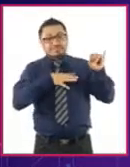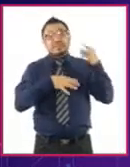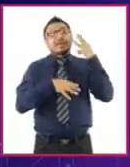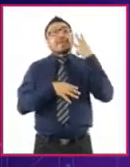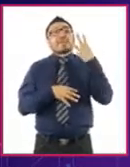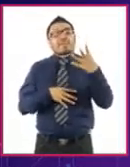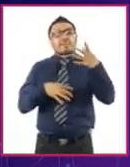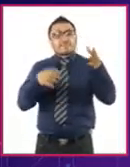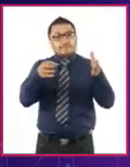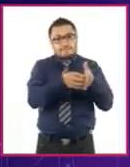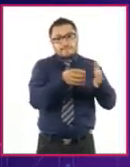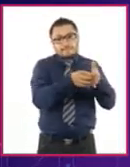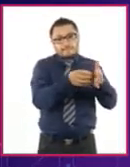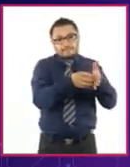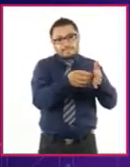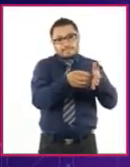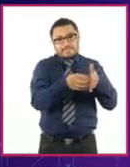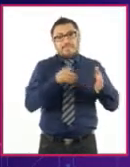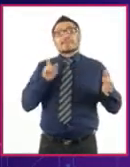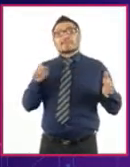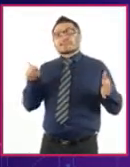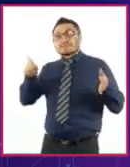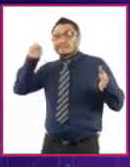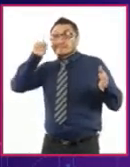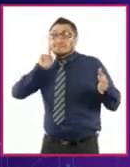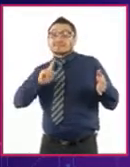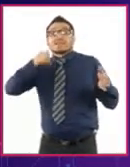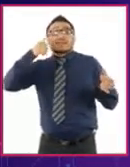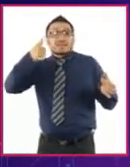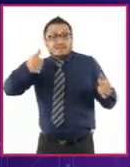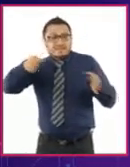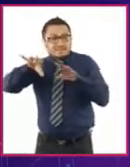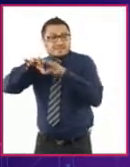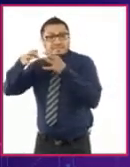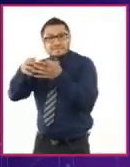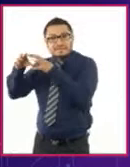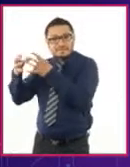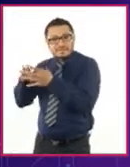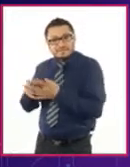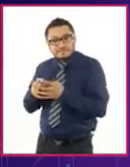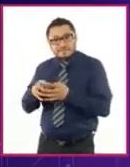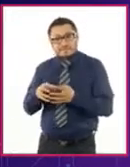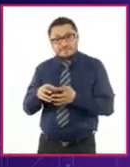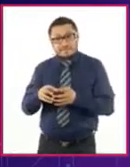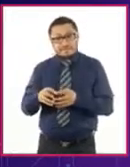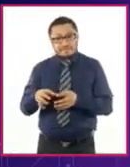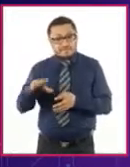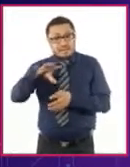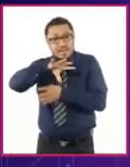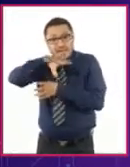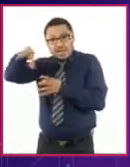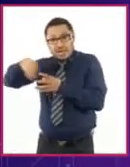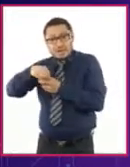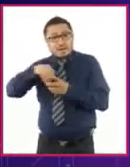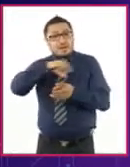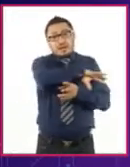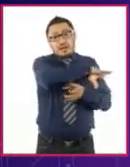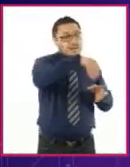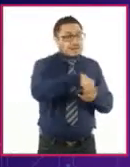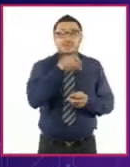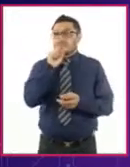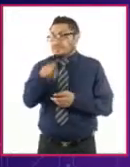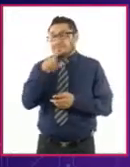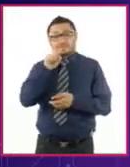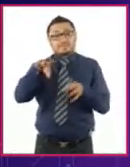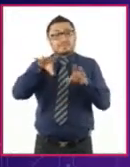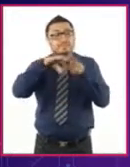de pelotas y a Claudia 6 pelotas sueltas. Al tener ambos la misma cantidad de pelotas